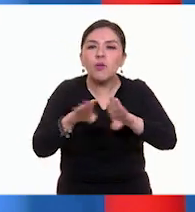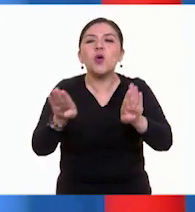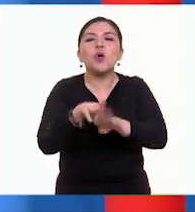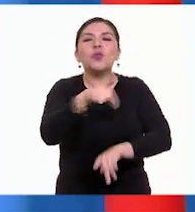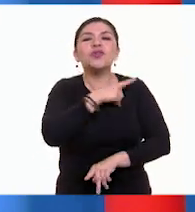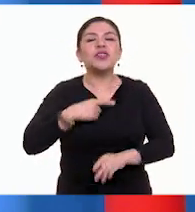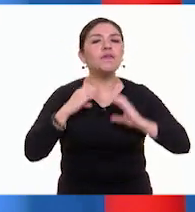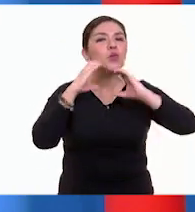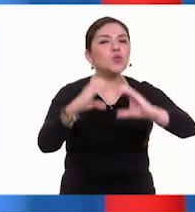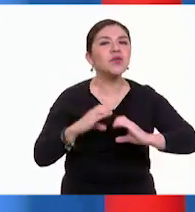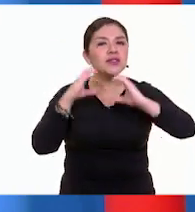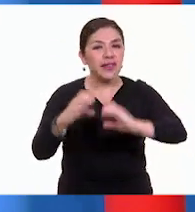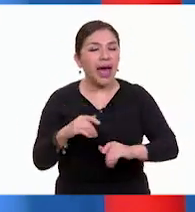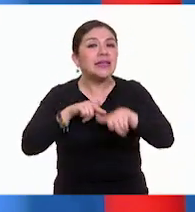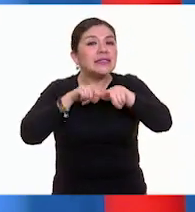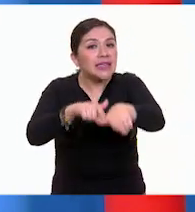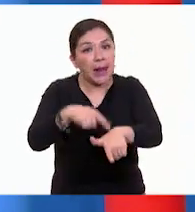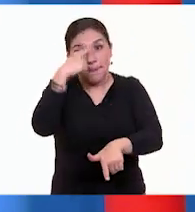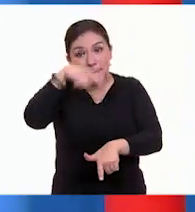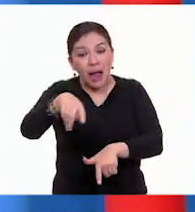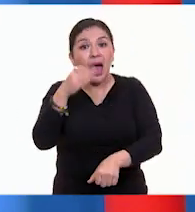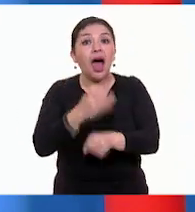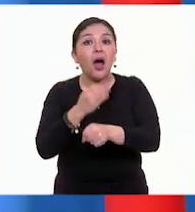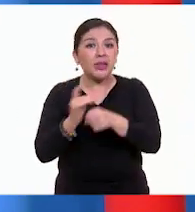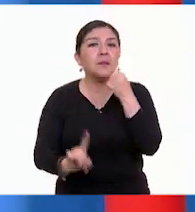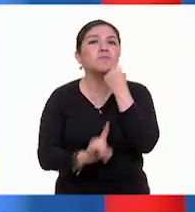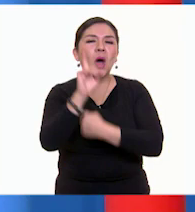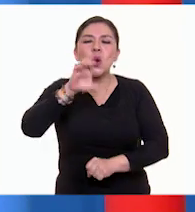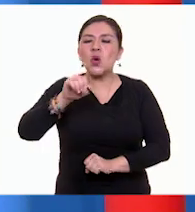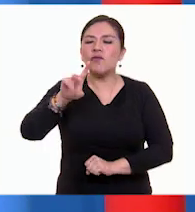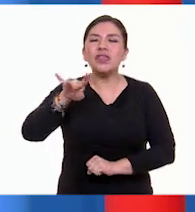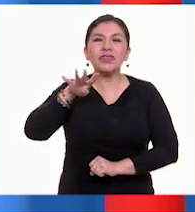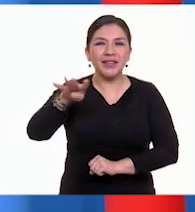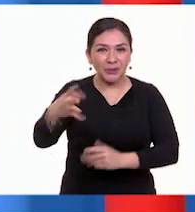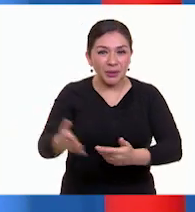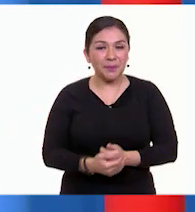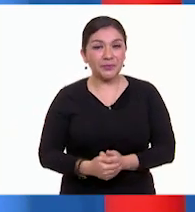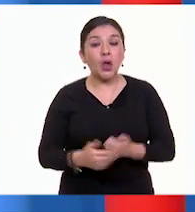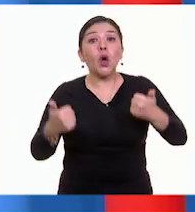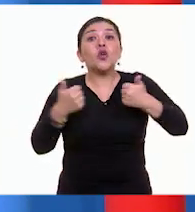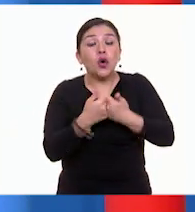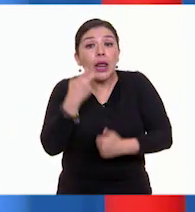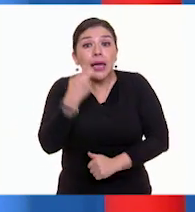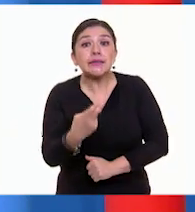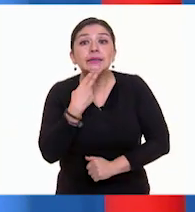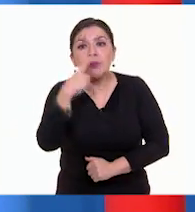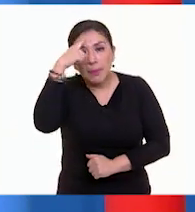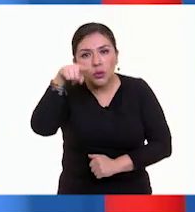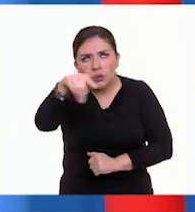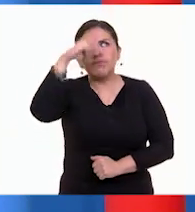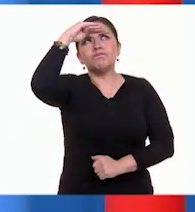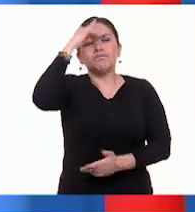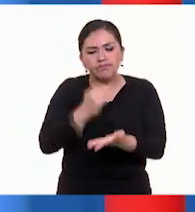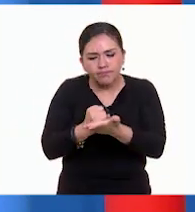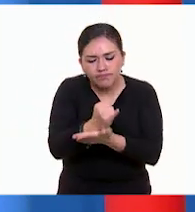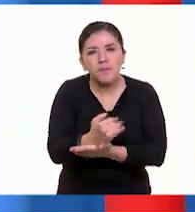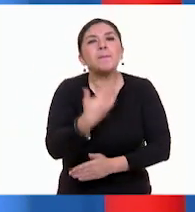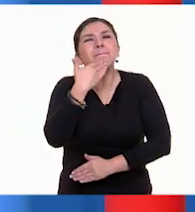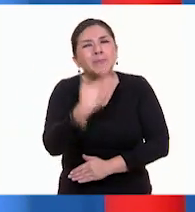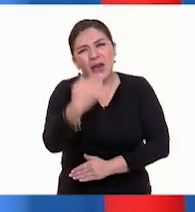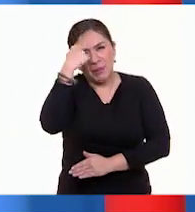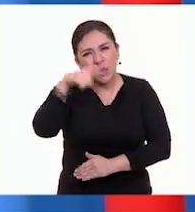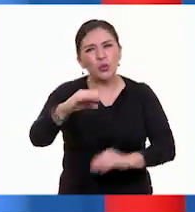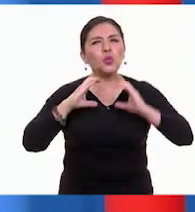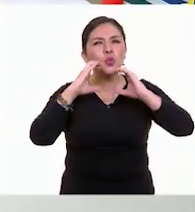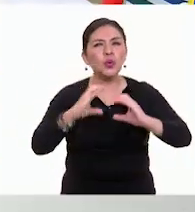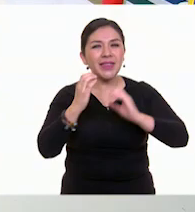medidas de prevención que podemos utilizar ante la presencia del COVID-19, con la finalidad de tomar decisiones asertivas para el cuidado